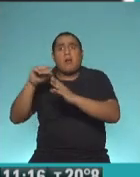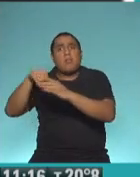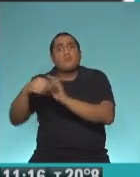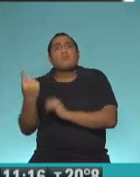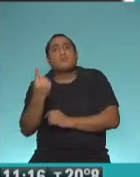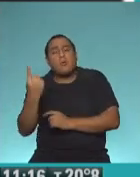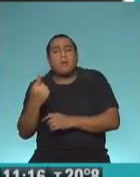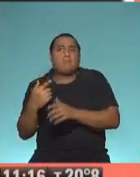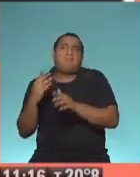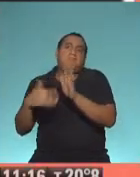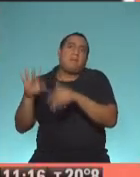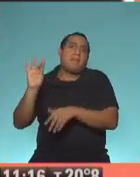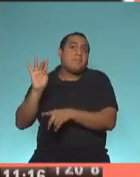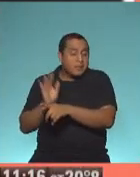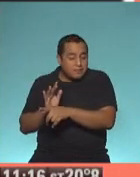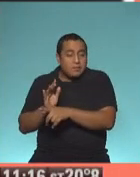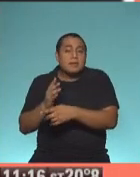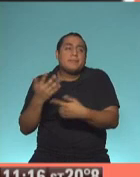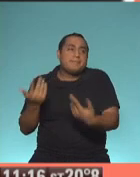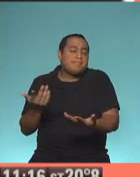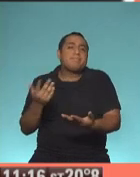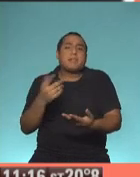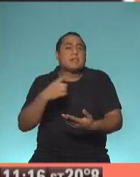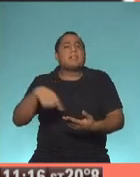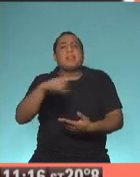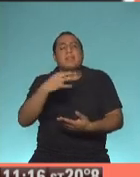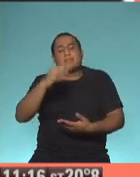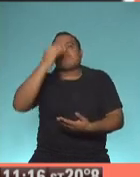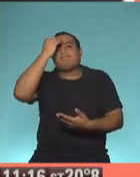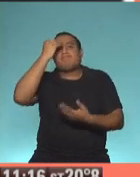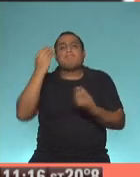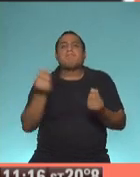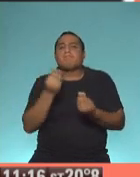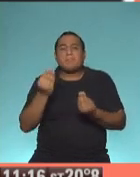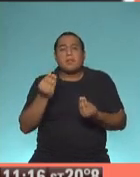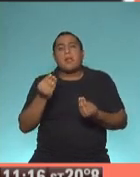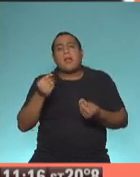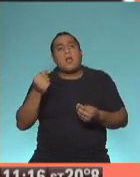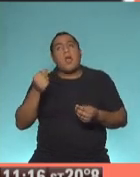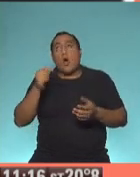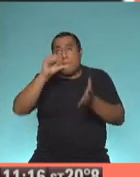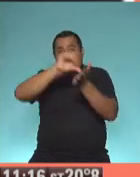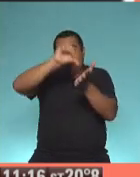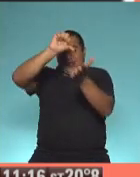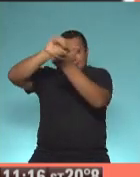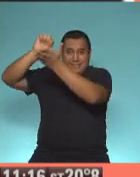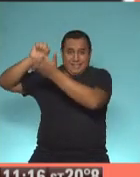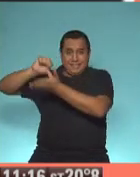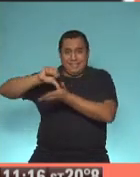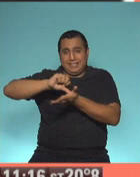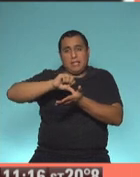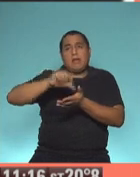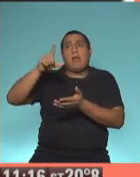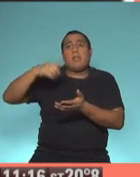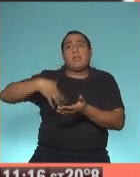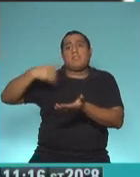difícil. Sí. La verdad es que hay que tener en cuenta que lo que está enfrentando otros países que tomaron